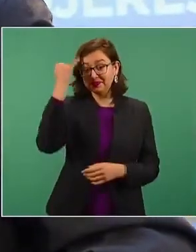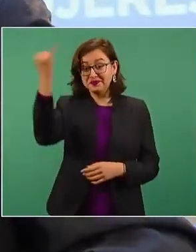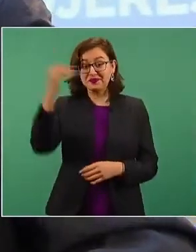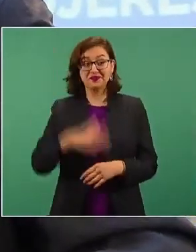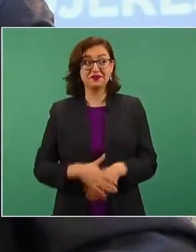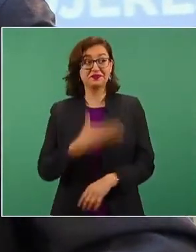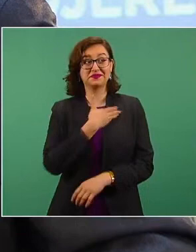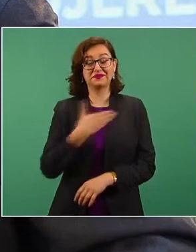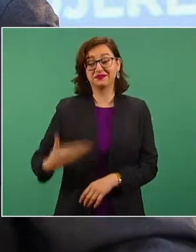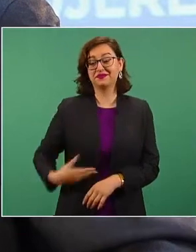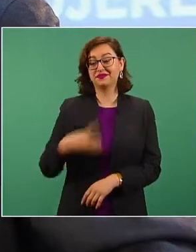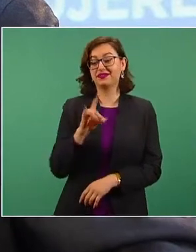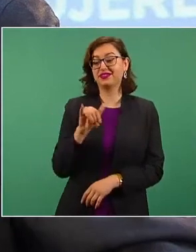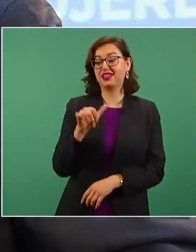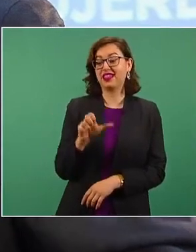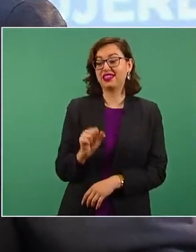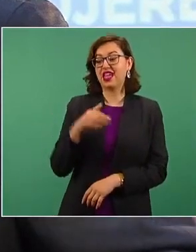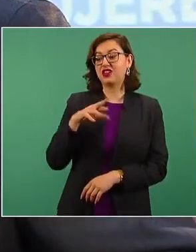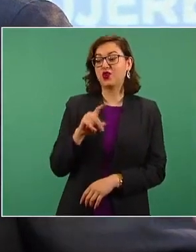así.